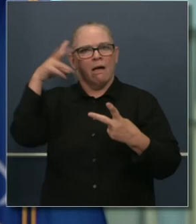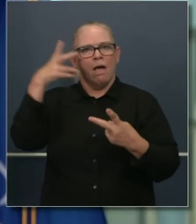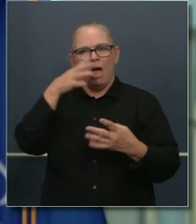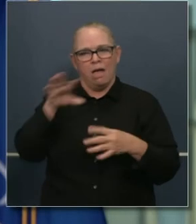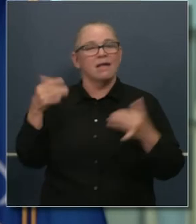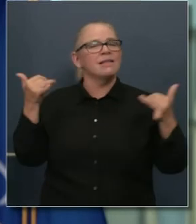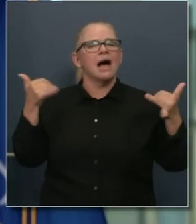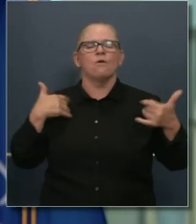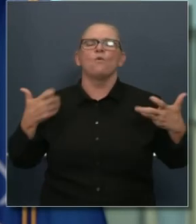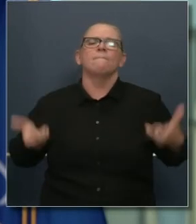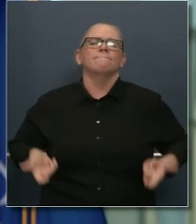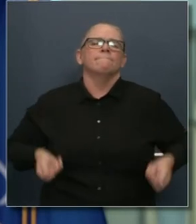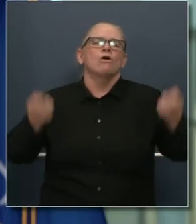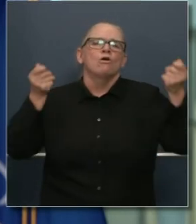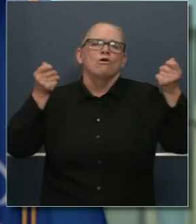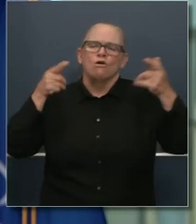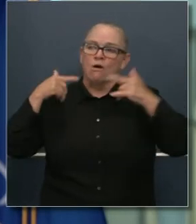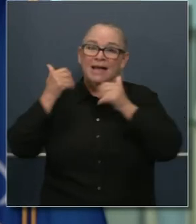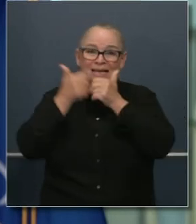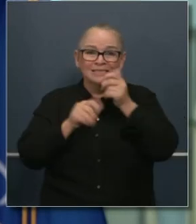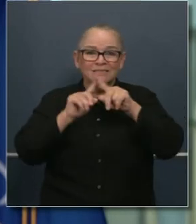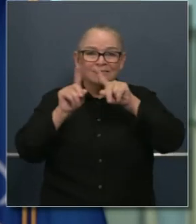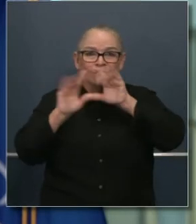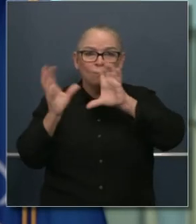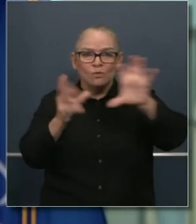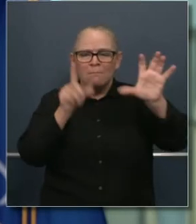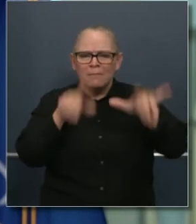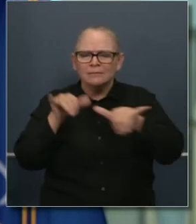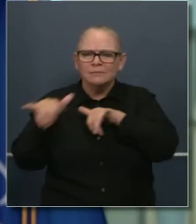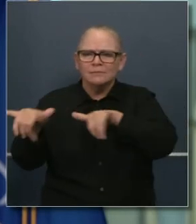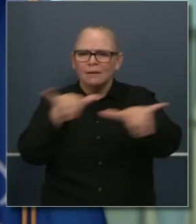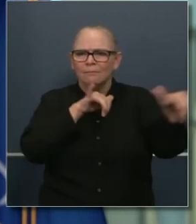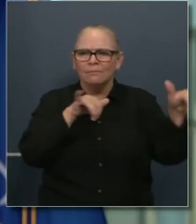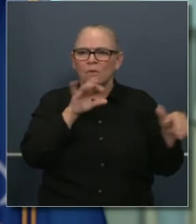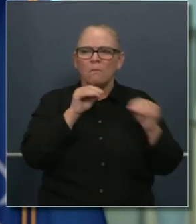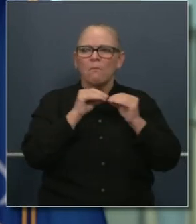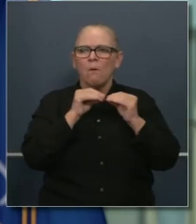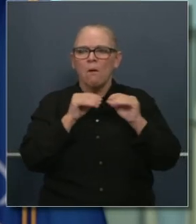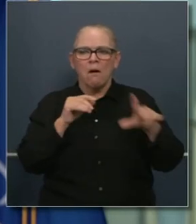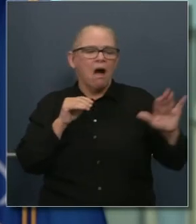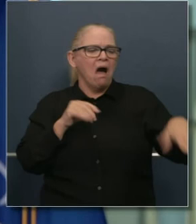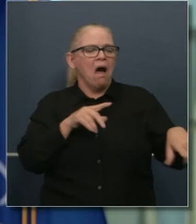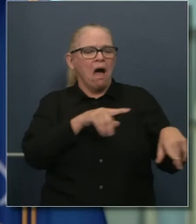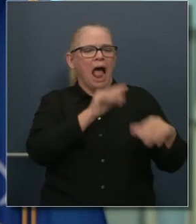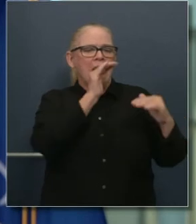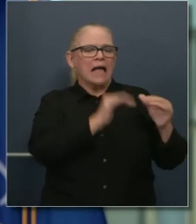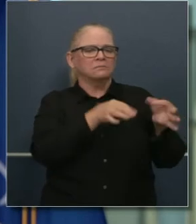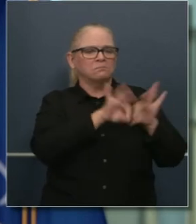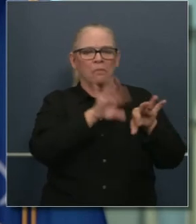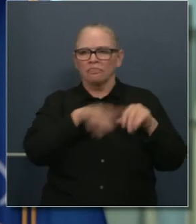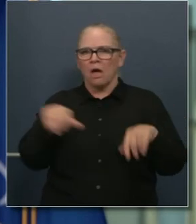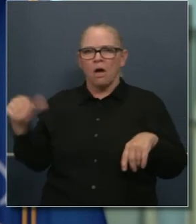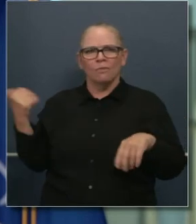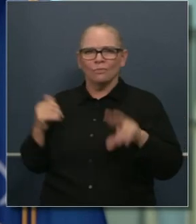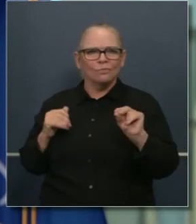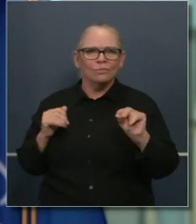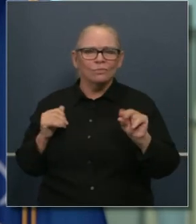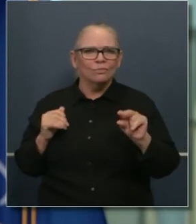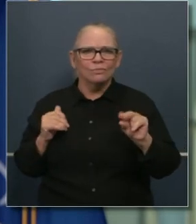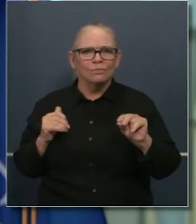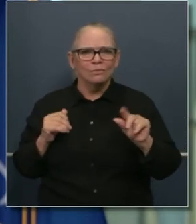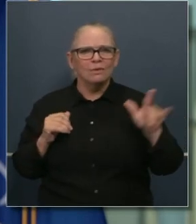tiempo no solamente ver más pruebas diagnósticas pero enfocarnos en identificar a los que son positivos y saber que